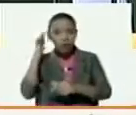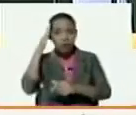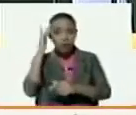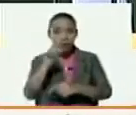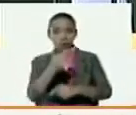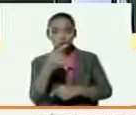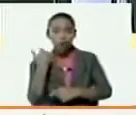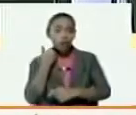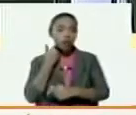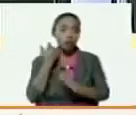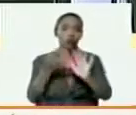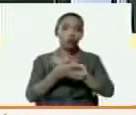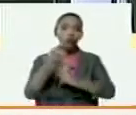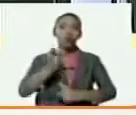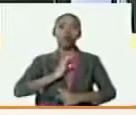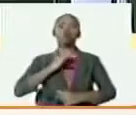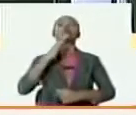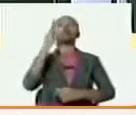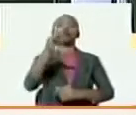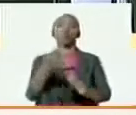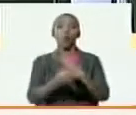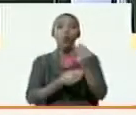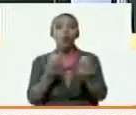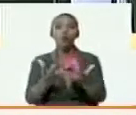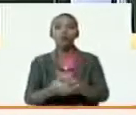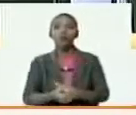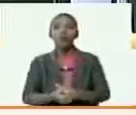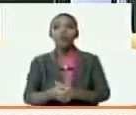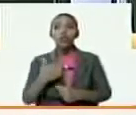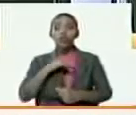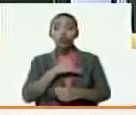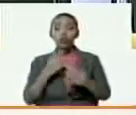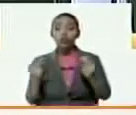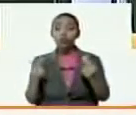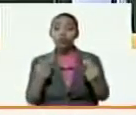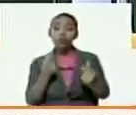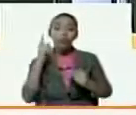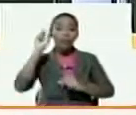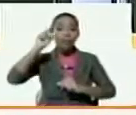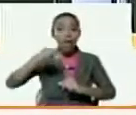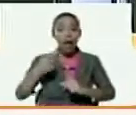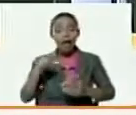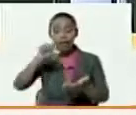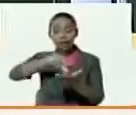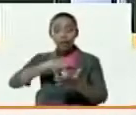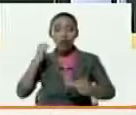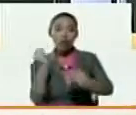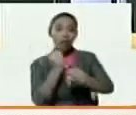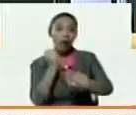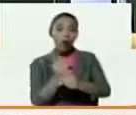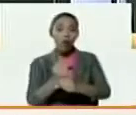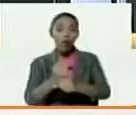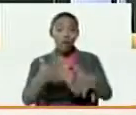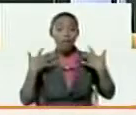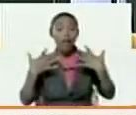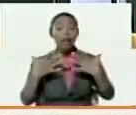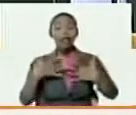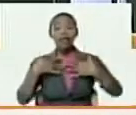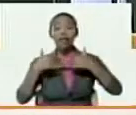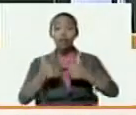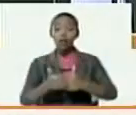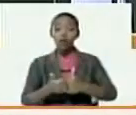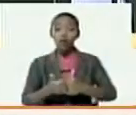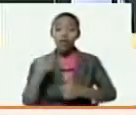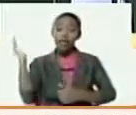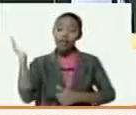queremos informar que estamos activando tanto el centro de operaciones de emergencias en salud que ya